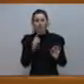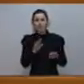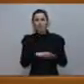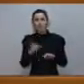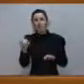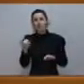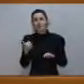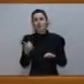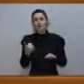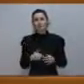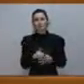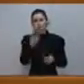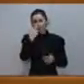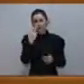un hecho interesante. Gracias. Gracias. Gracias. Gracias. Gracias. Gracias.